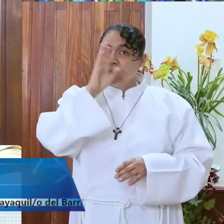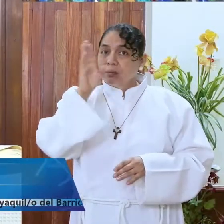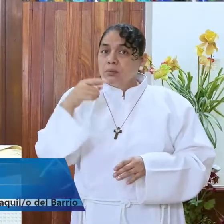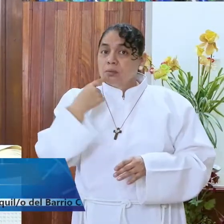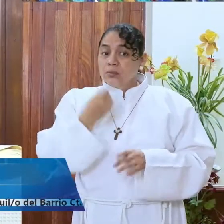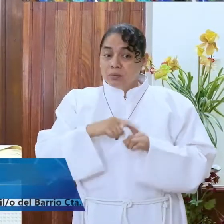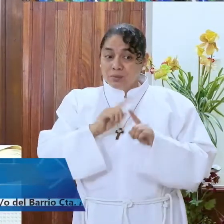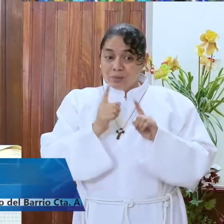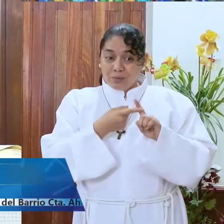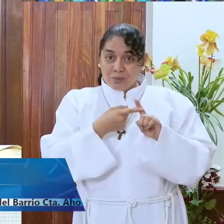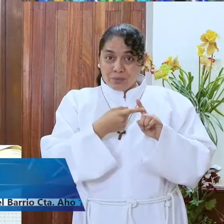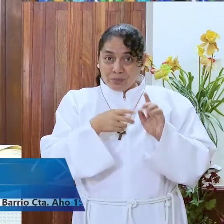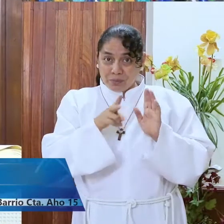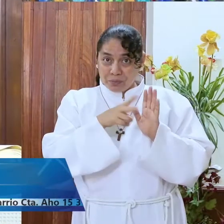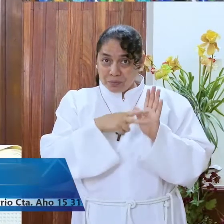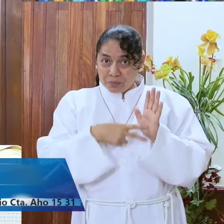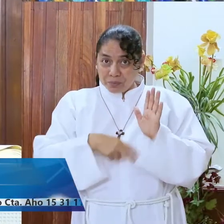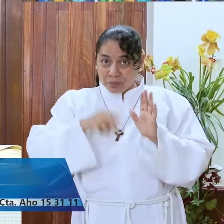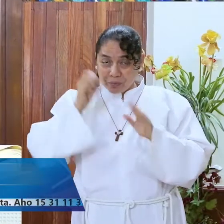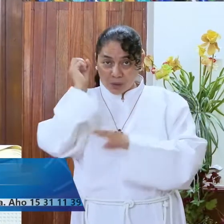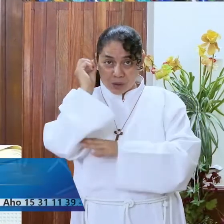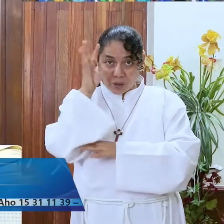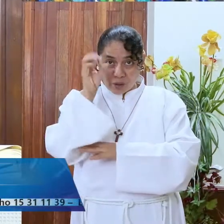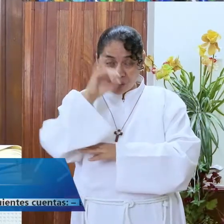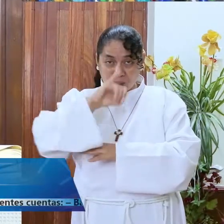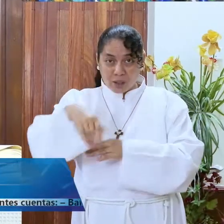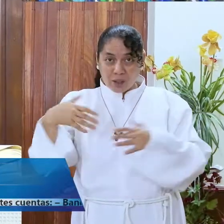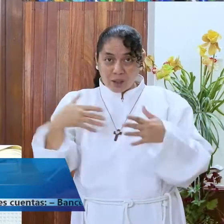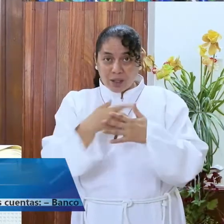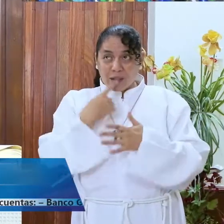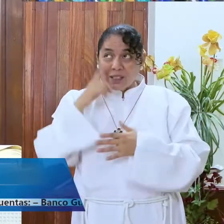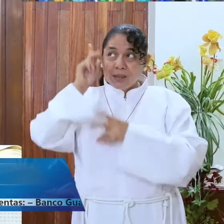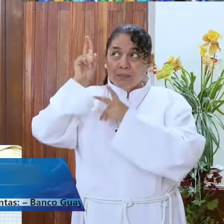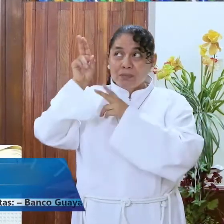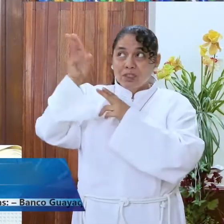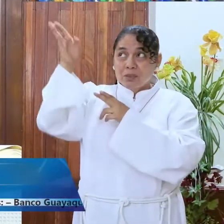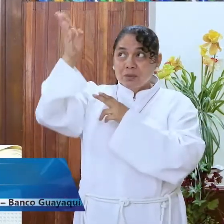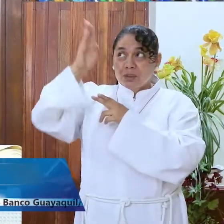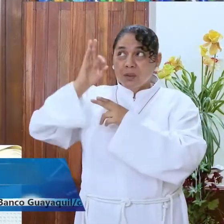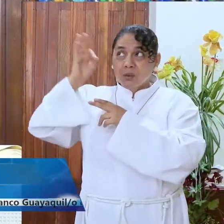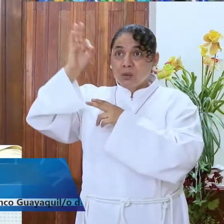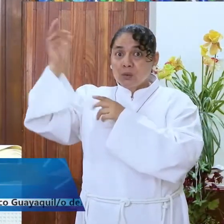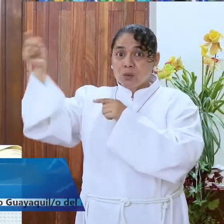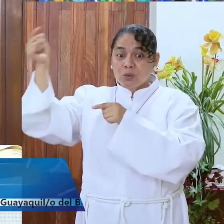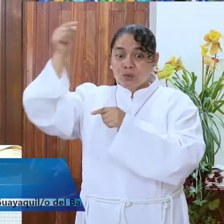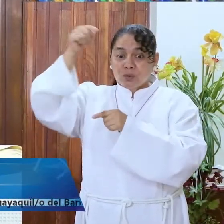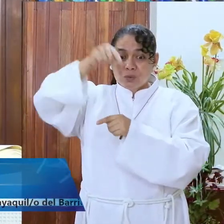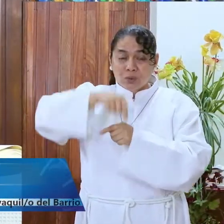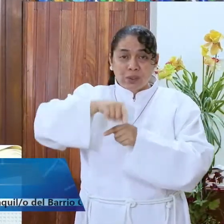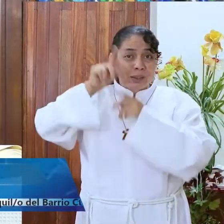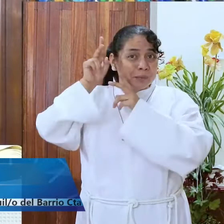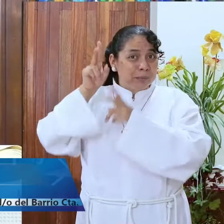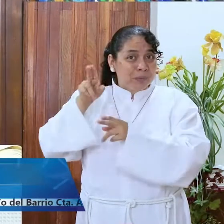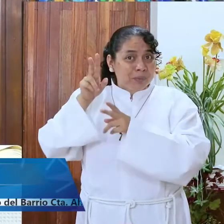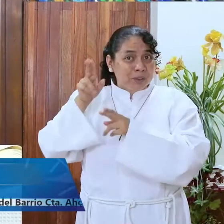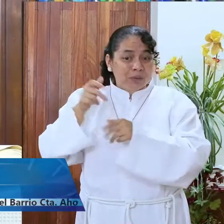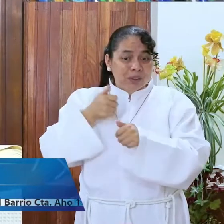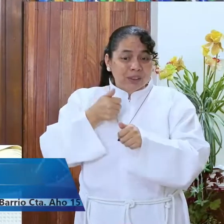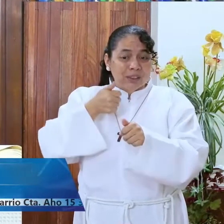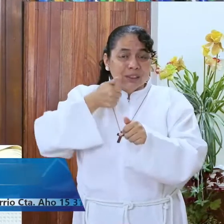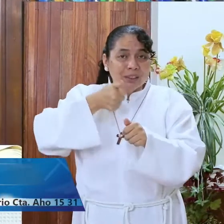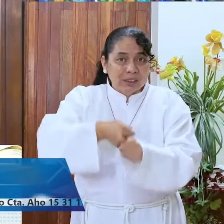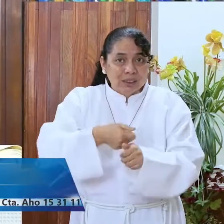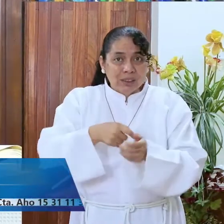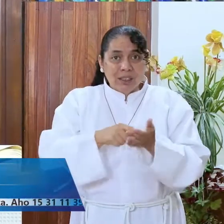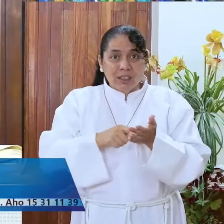lectura el profeta jeremías nos decía que el mismo dios va a intervenir el niño va a ser que se acerque a